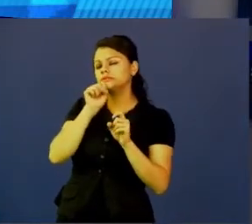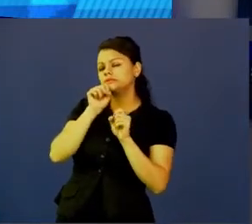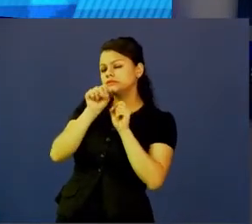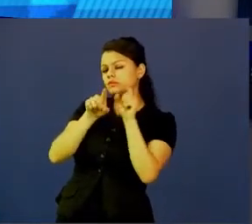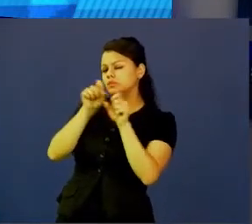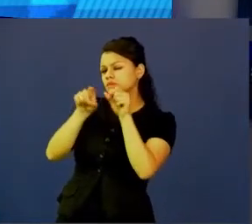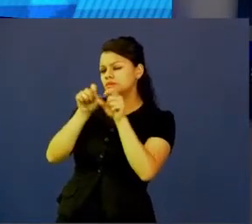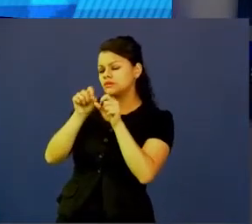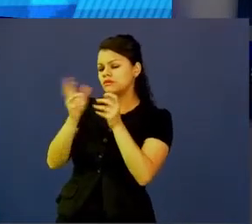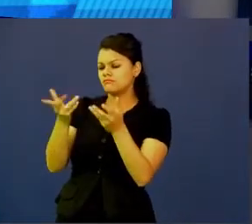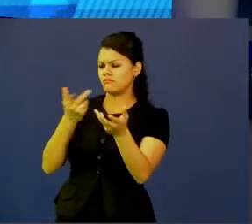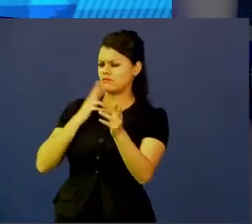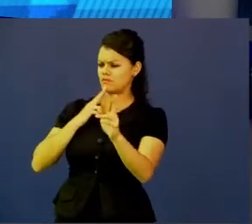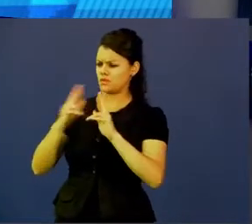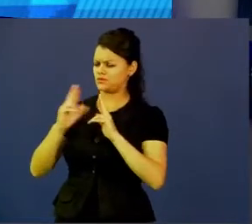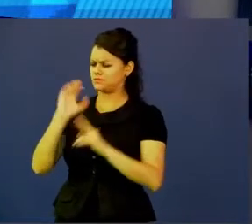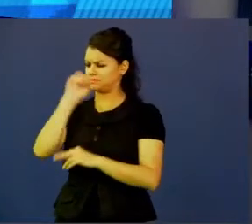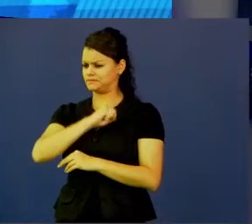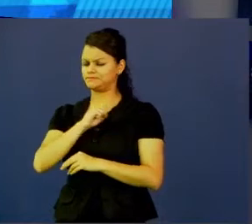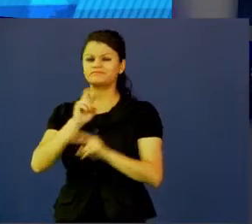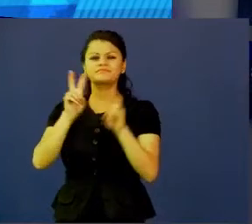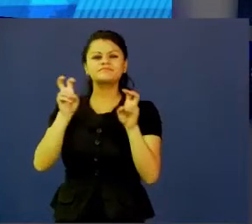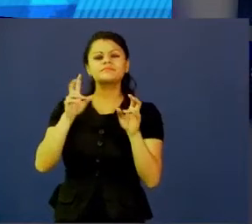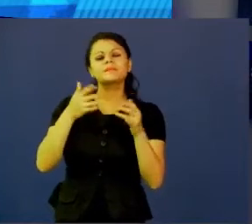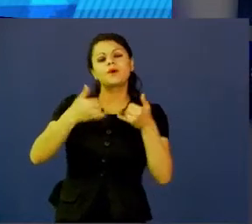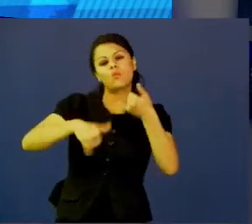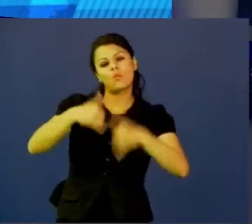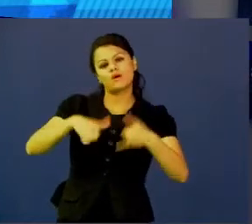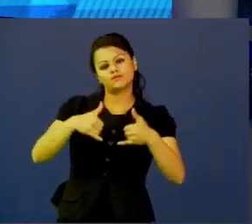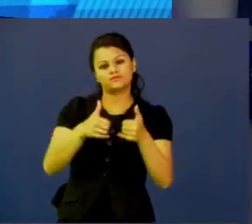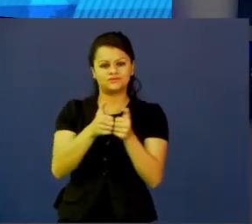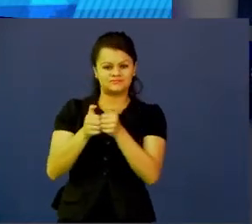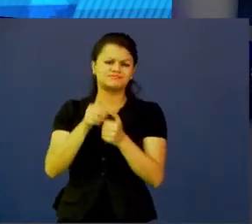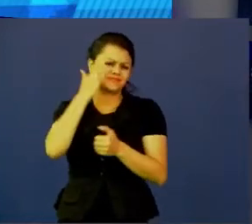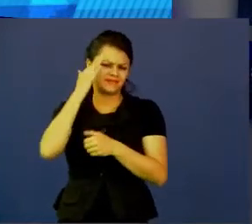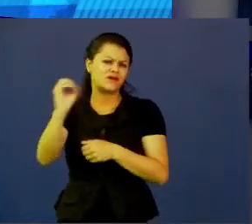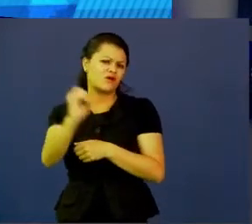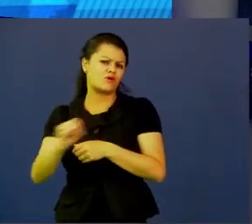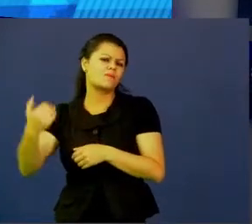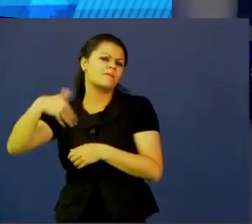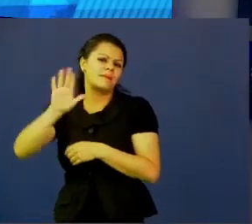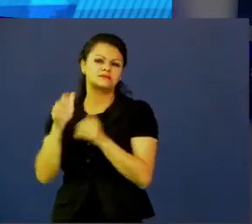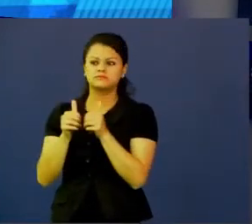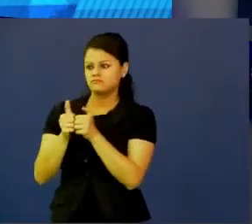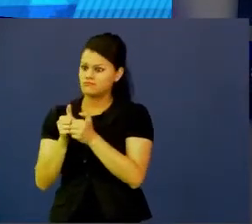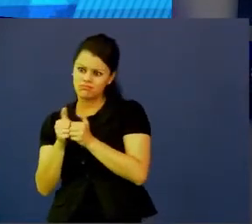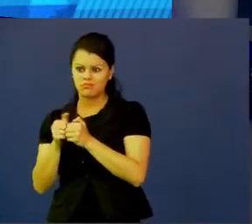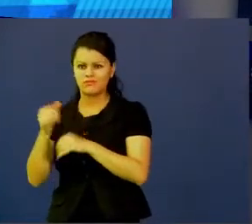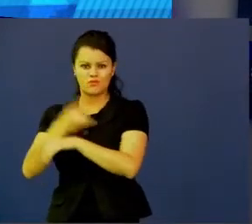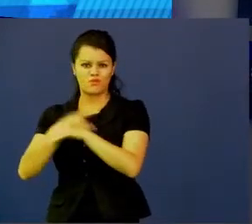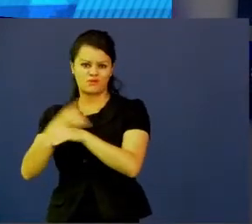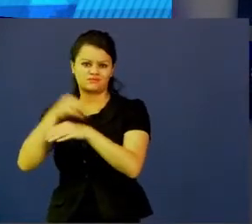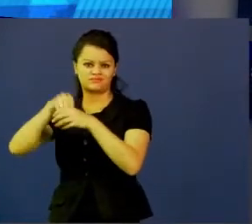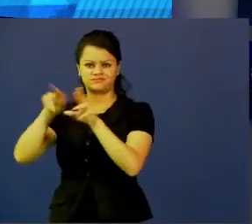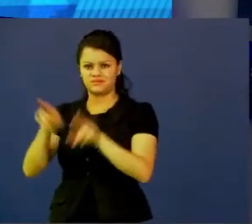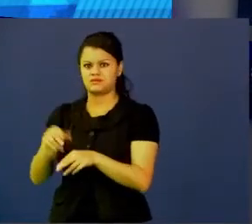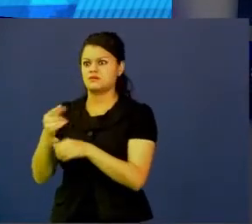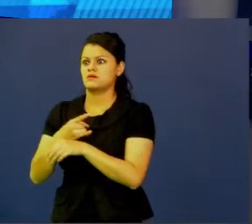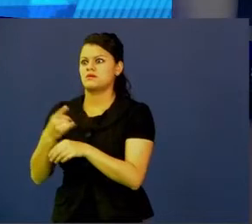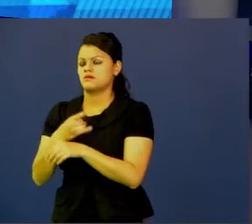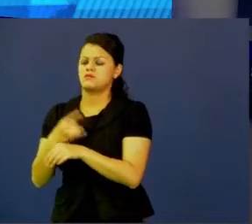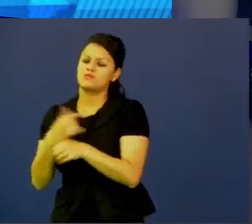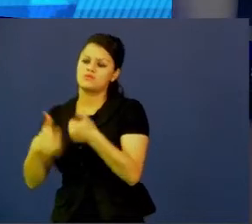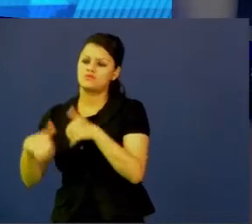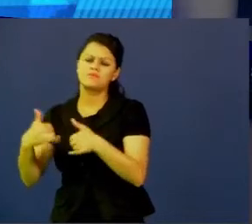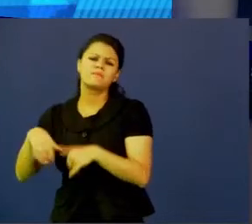vimos un par de datos. Hablando de juegos, pues hoy sabemos que ellos juegan más. La tenencia de videojuegos es mayor en los